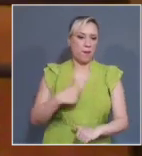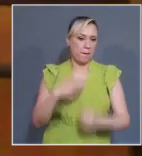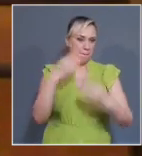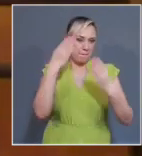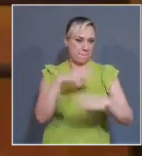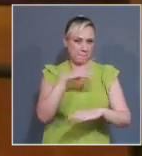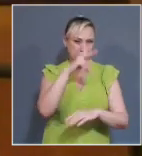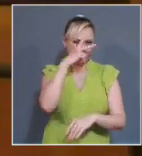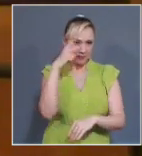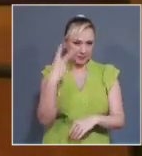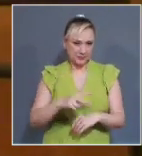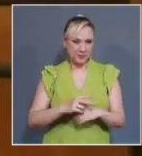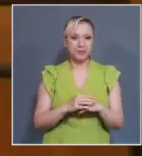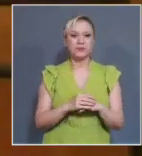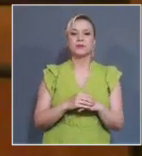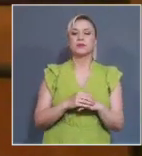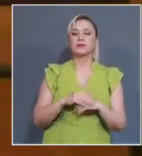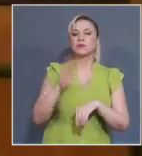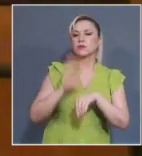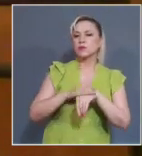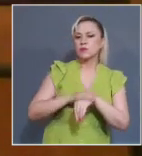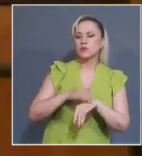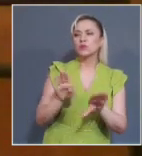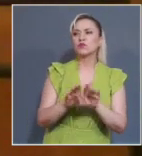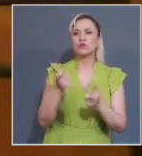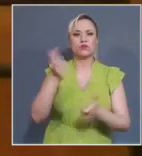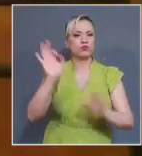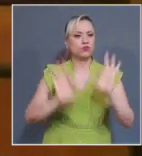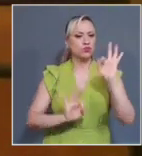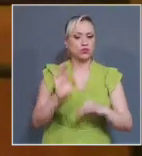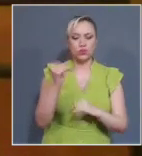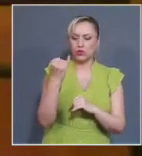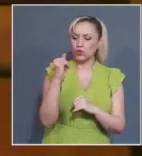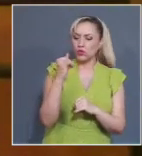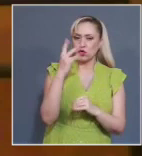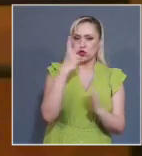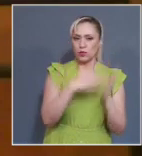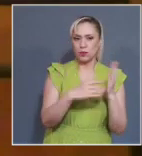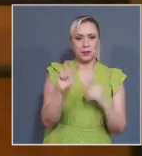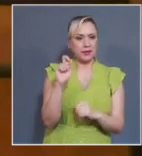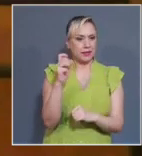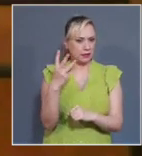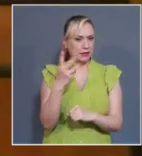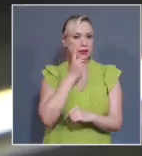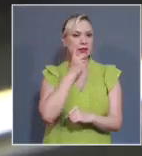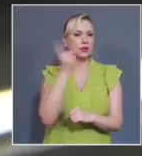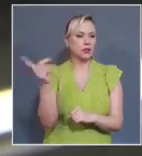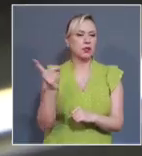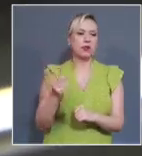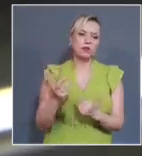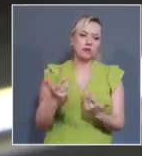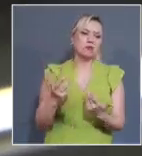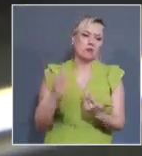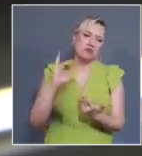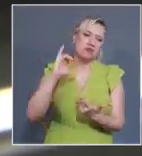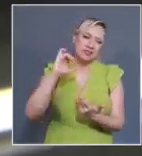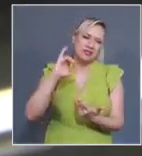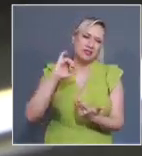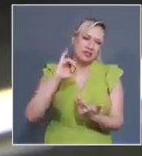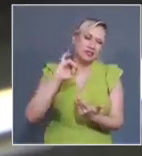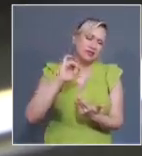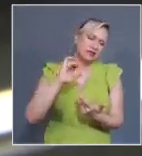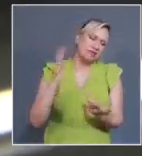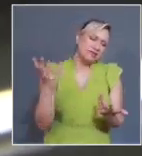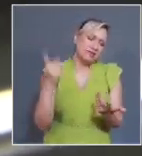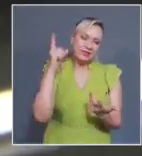del reporte de estabilidad financiera junio 2023, dijo que si bien persiste un riesgo ante el complejo entorno